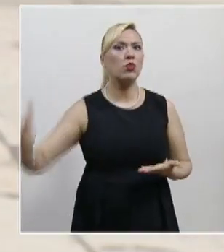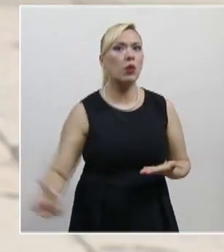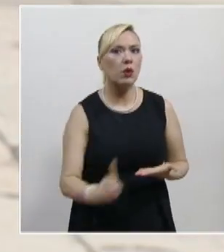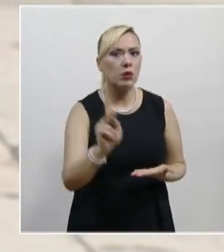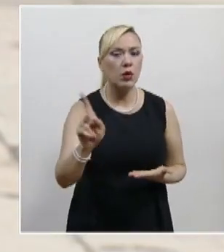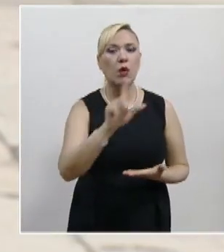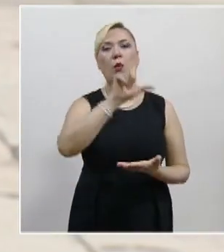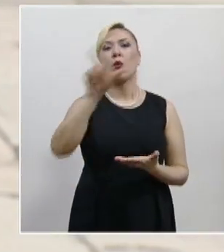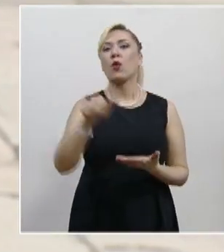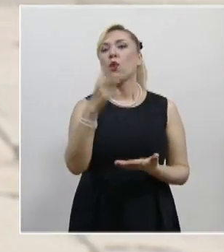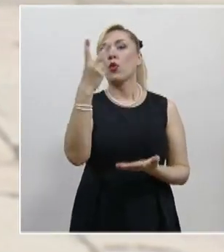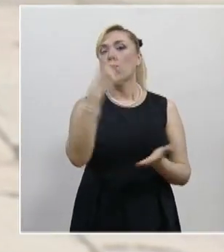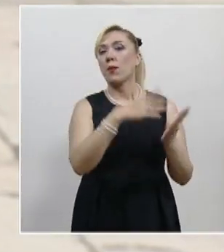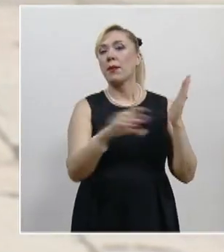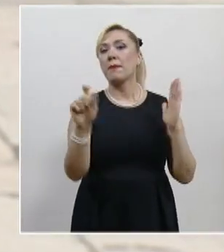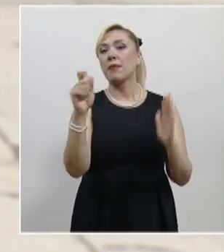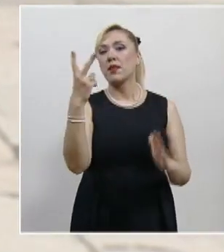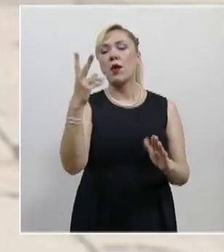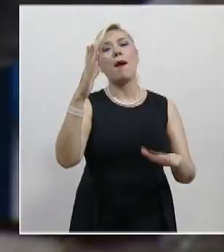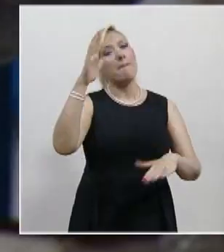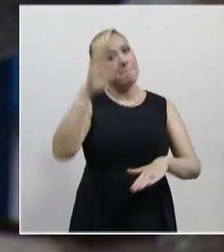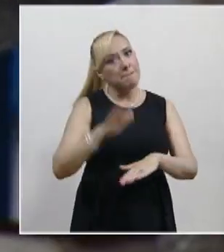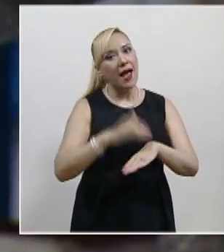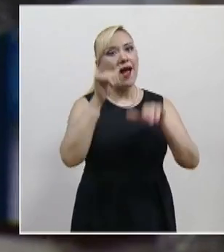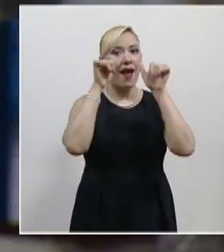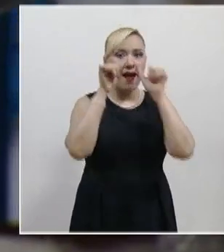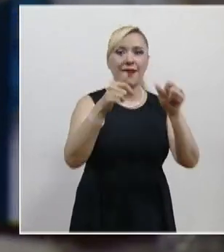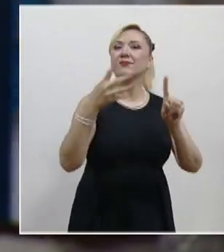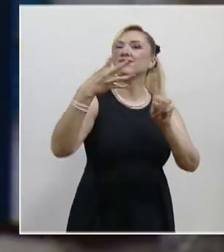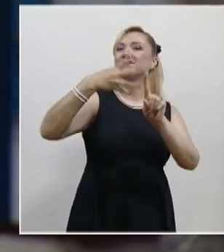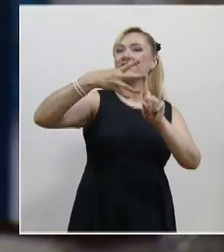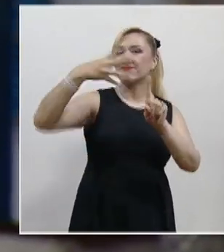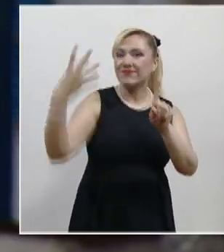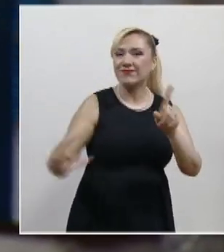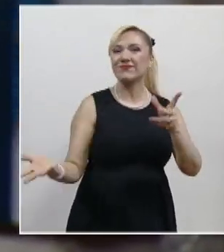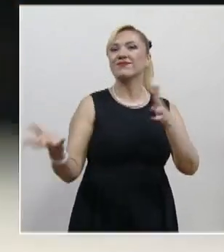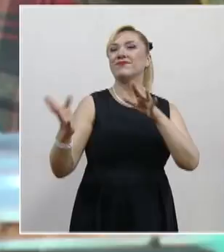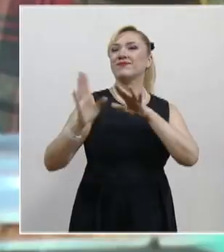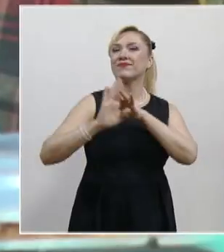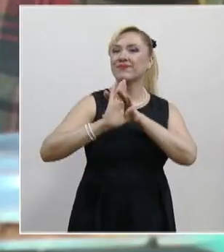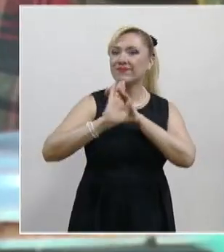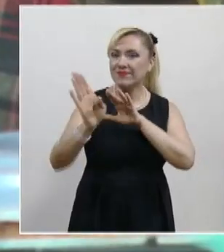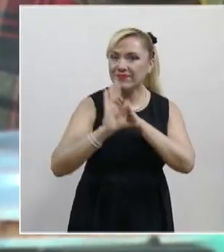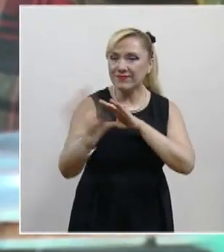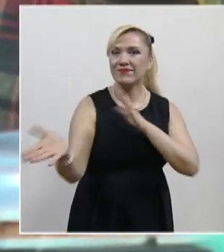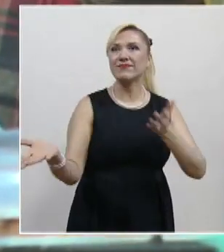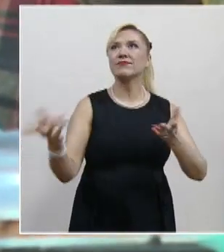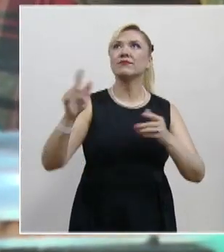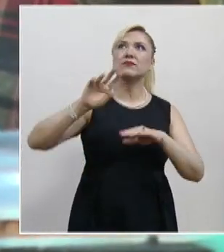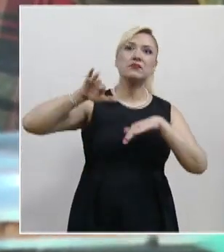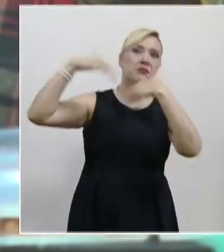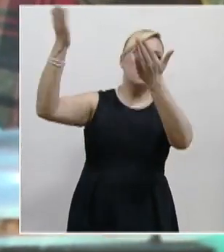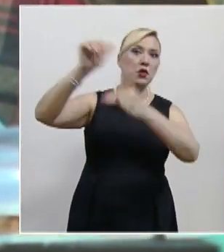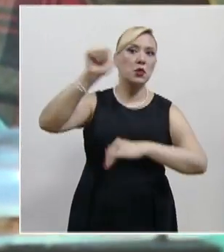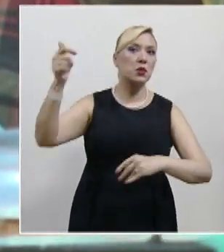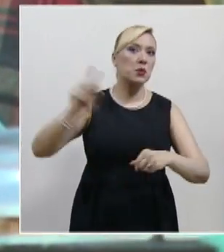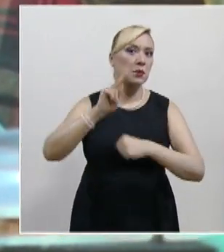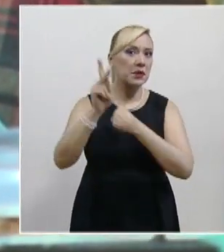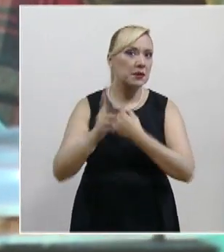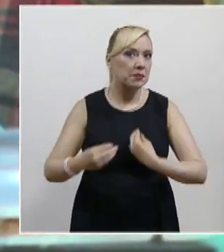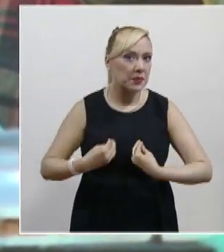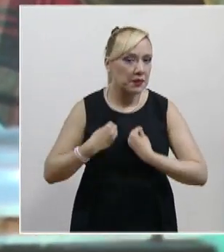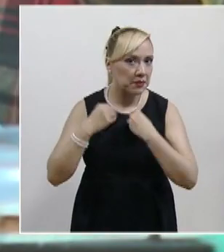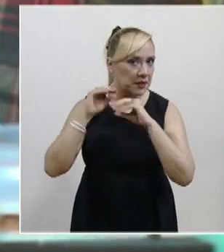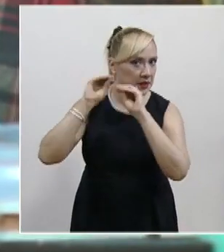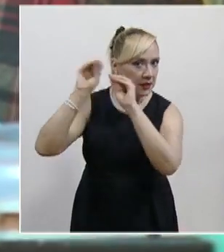en 2022 amplió sus servicios a otros grupos vulnerables como residentes en el extranjero, mujeres, personas afromexicanas, personas